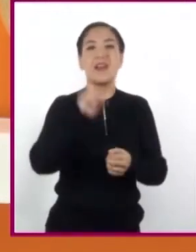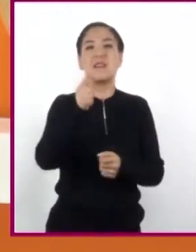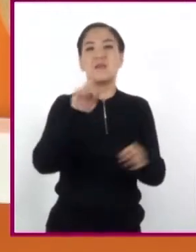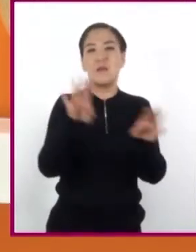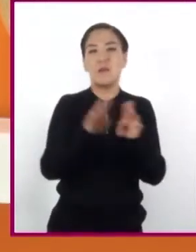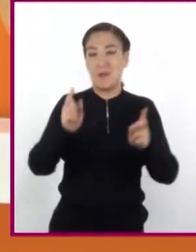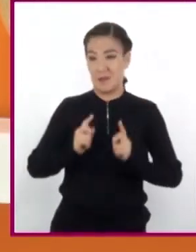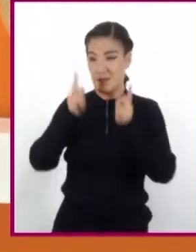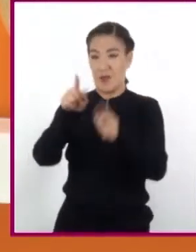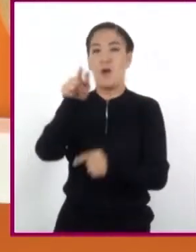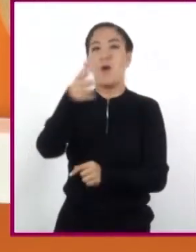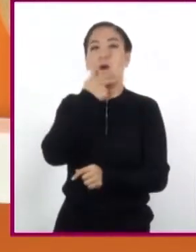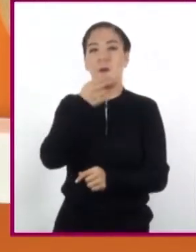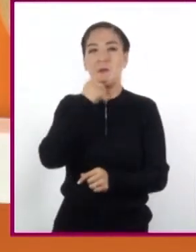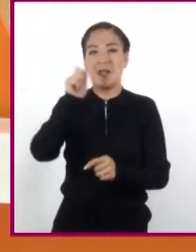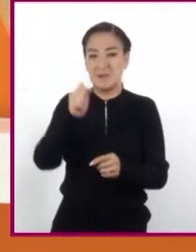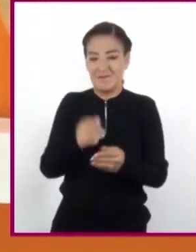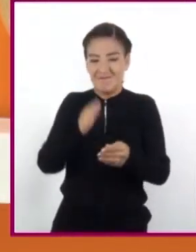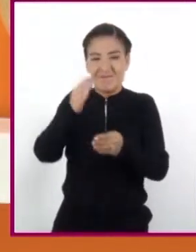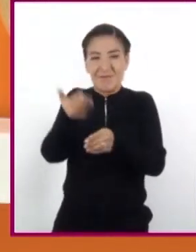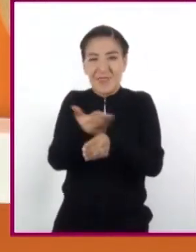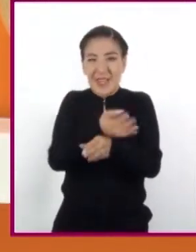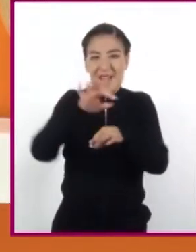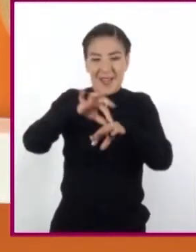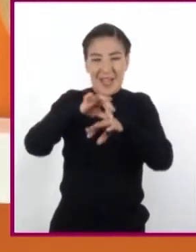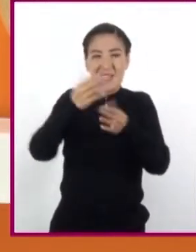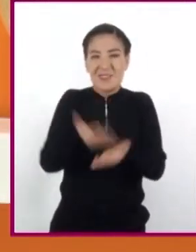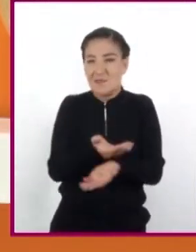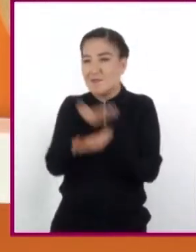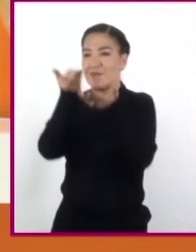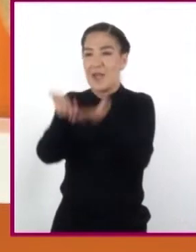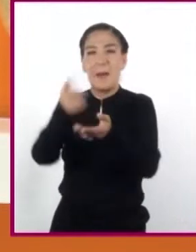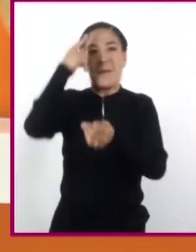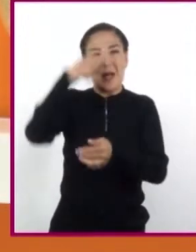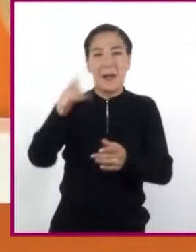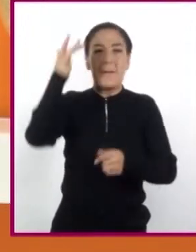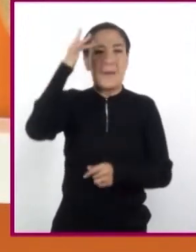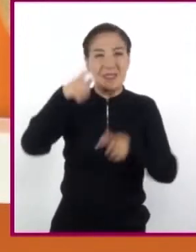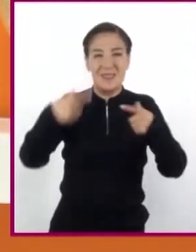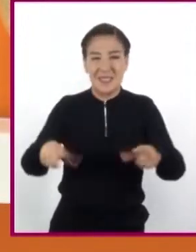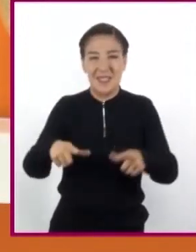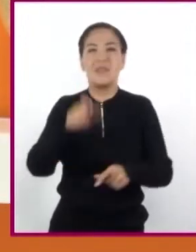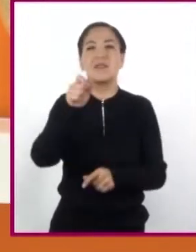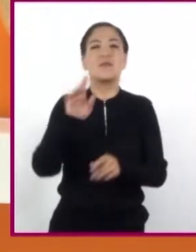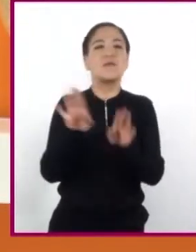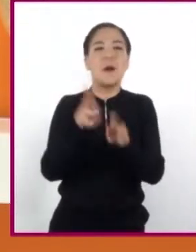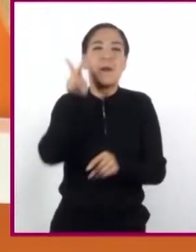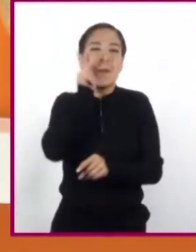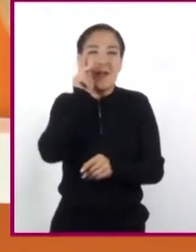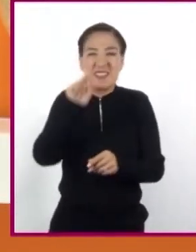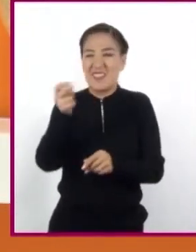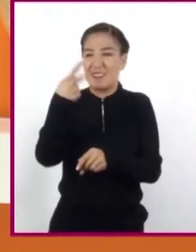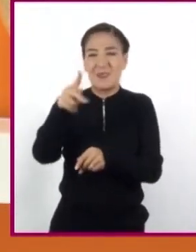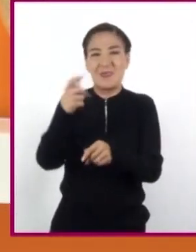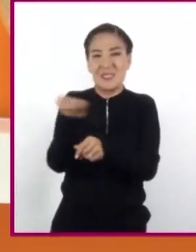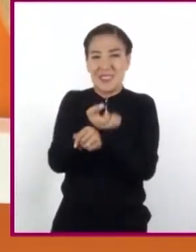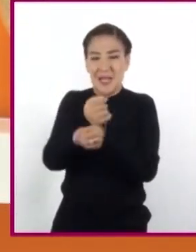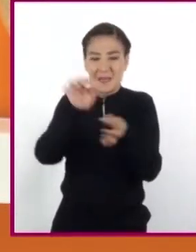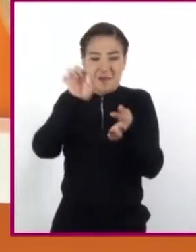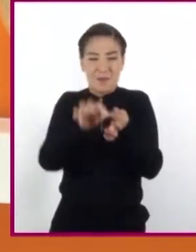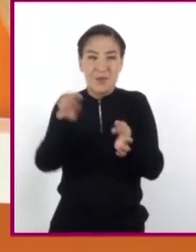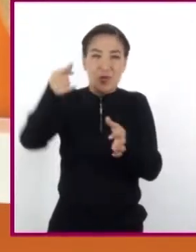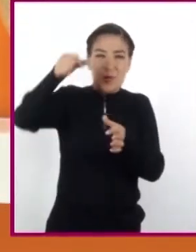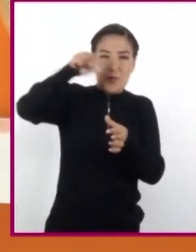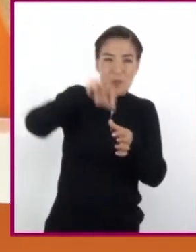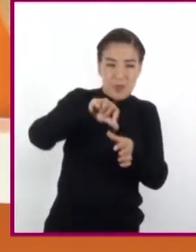un pedazo de carne con el que realizó un pastel, agregando vino mezclado con un poco de sangre de su purgario. El